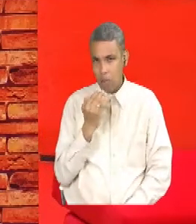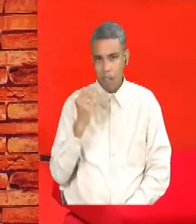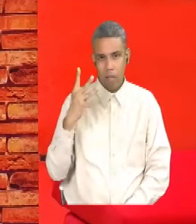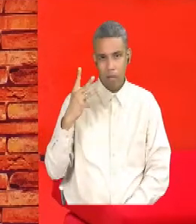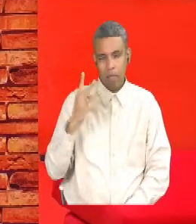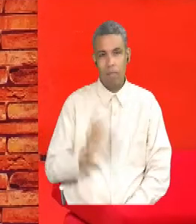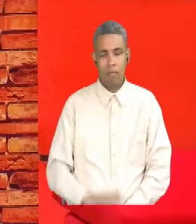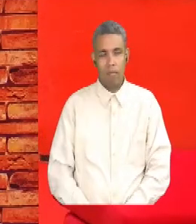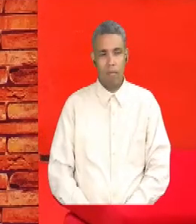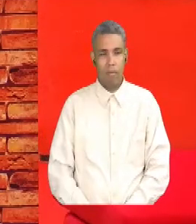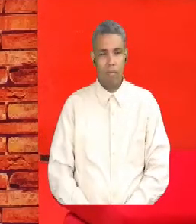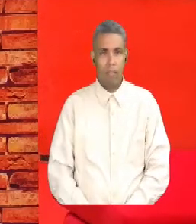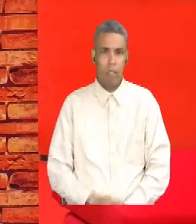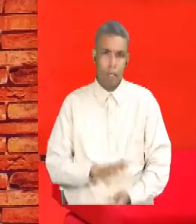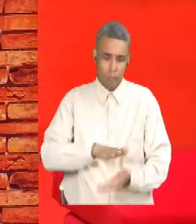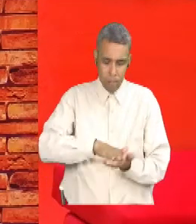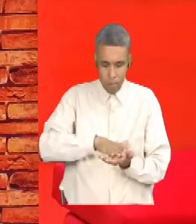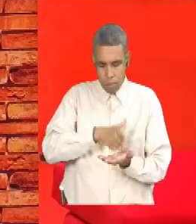Ellas se doran